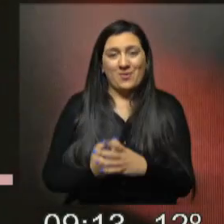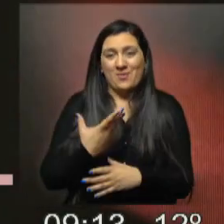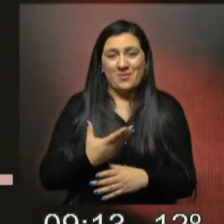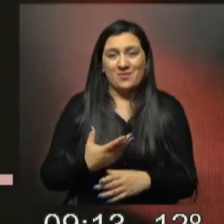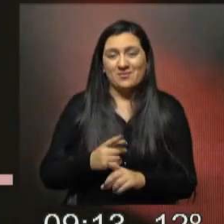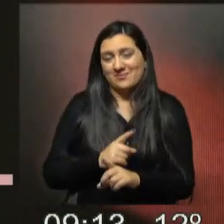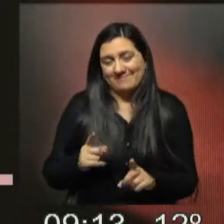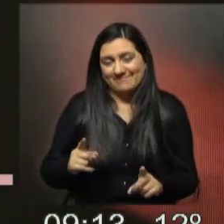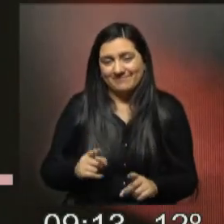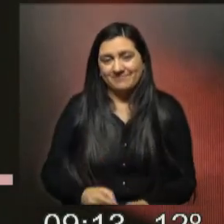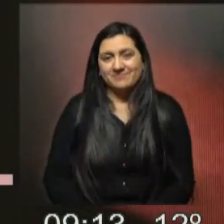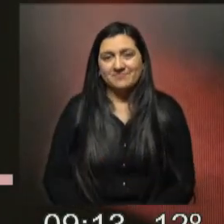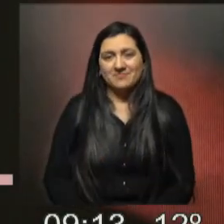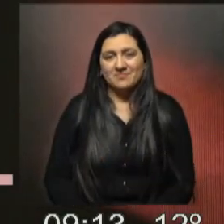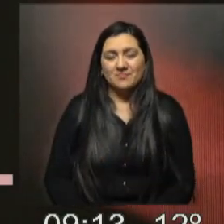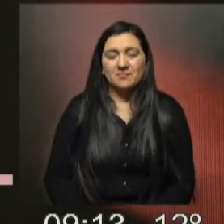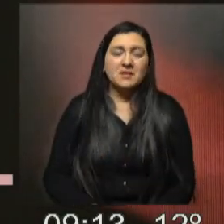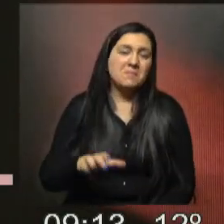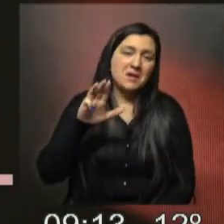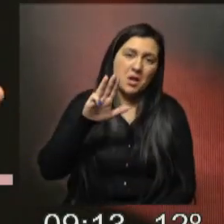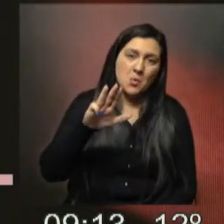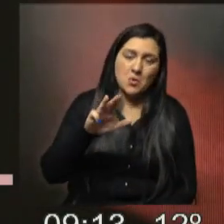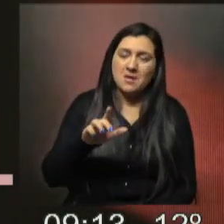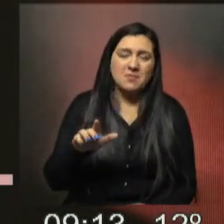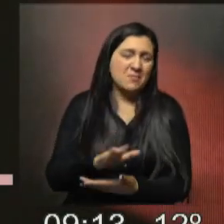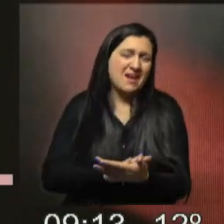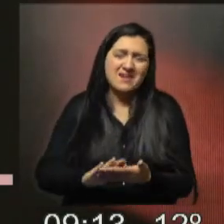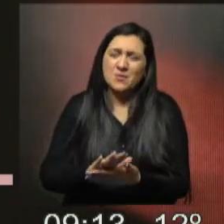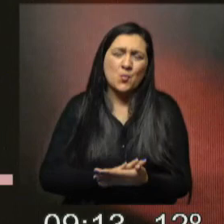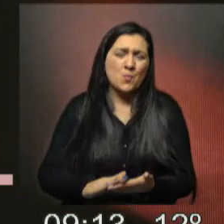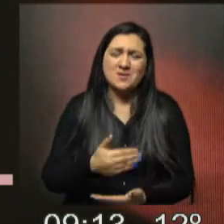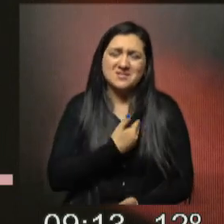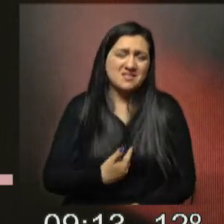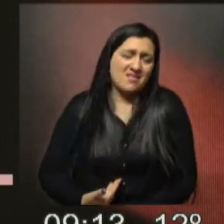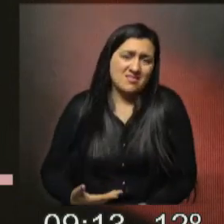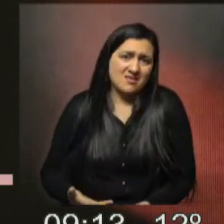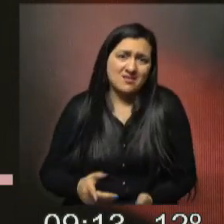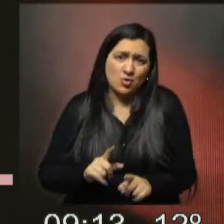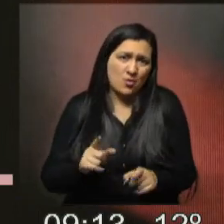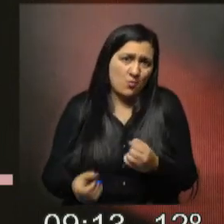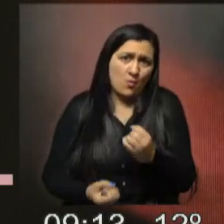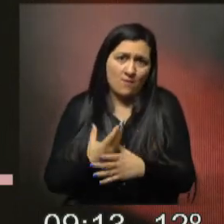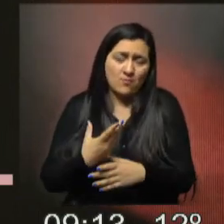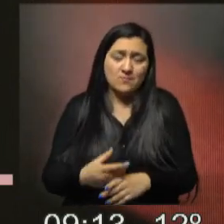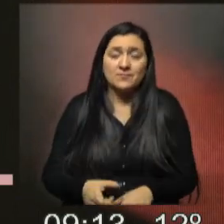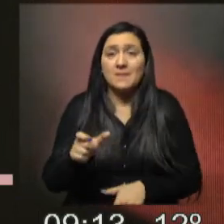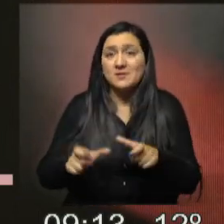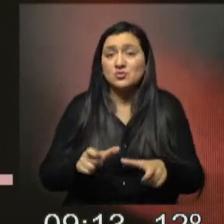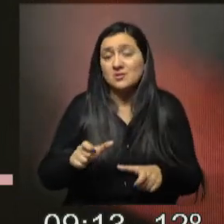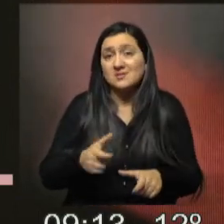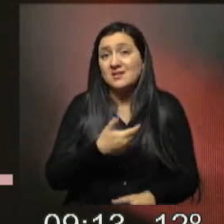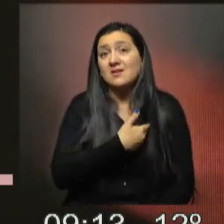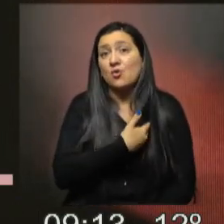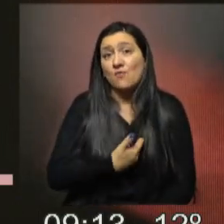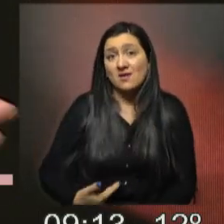no es nuevo ni para Lula ni para nadie que haya gobernado Brasil. Quien gobernó Brasil y no